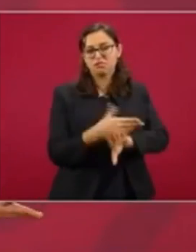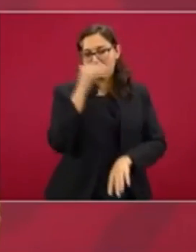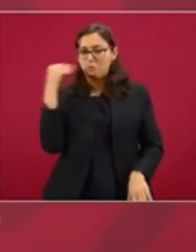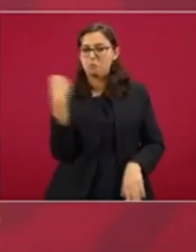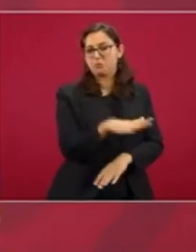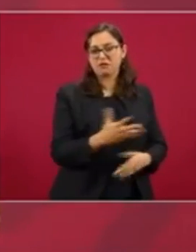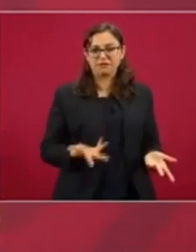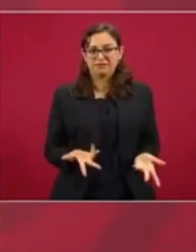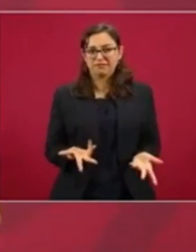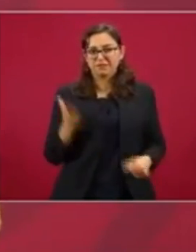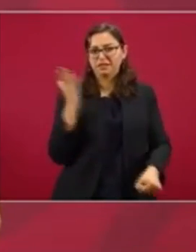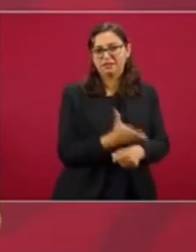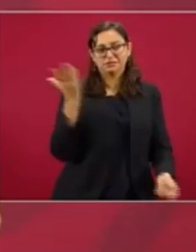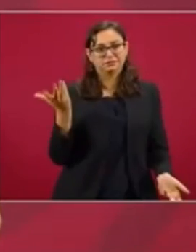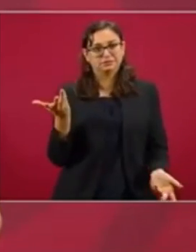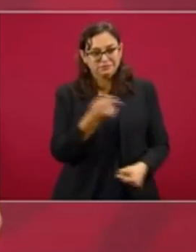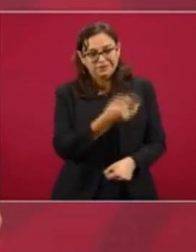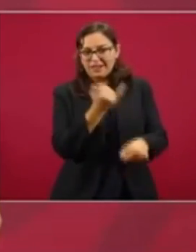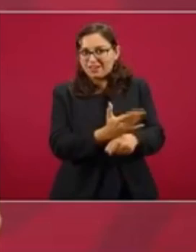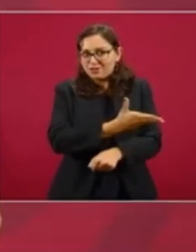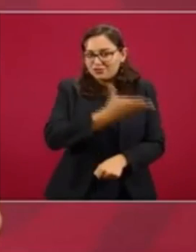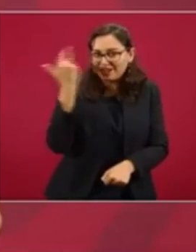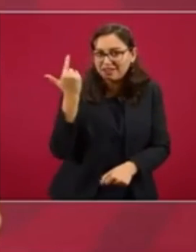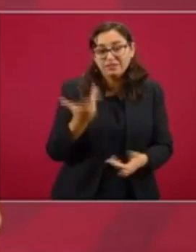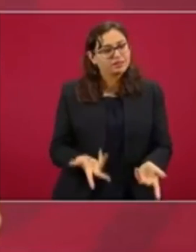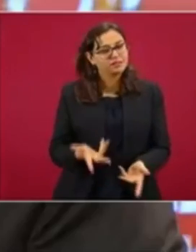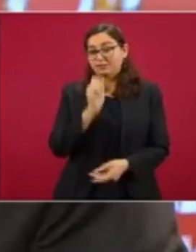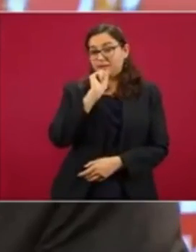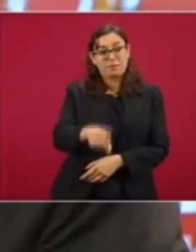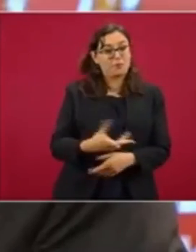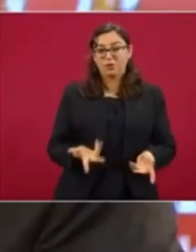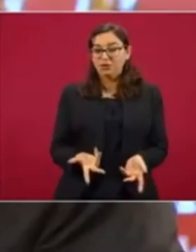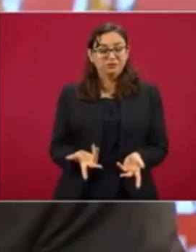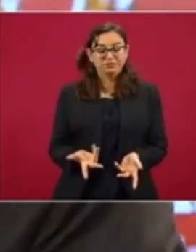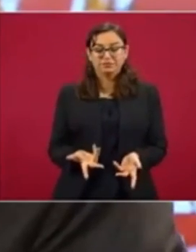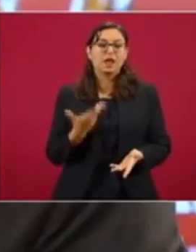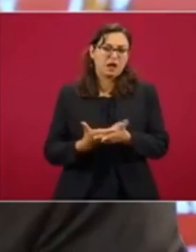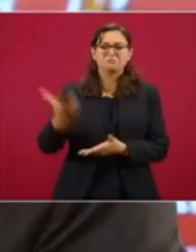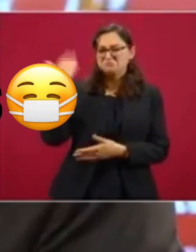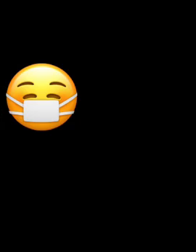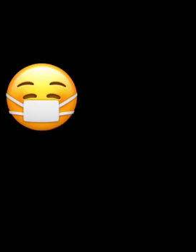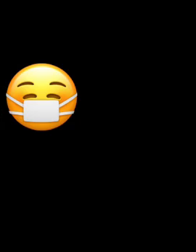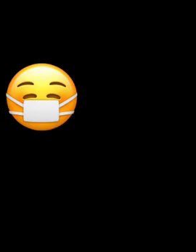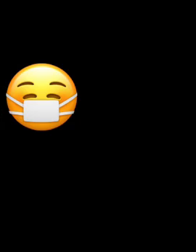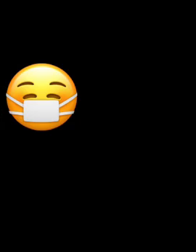de que a inocentes se les encarcelaba.